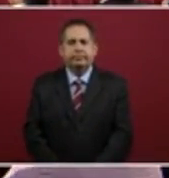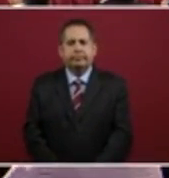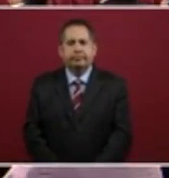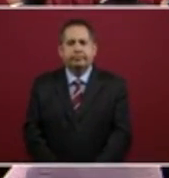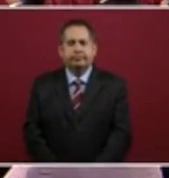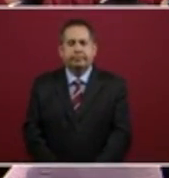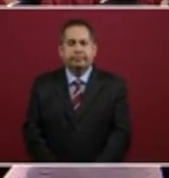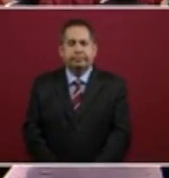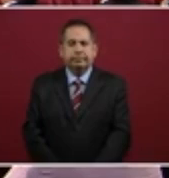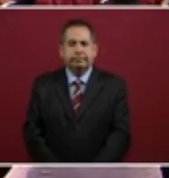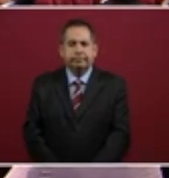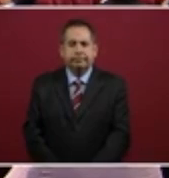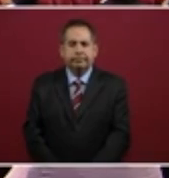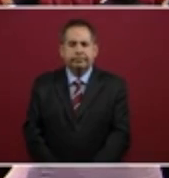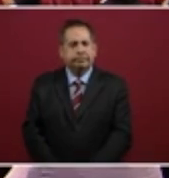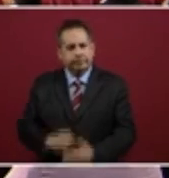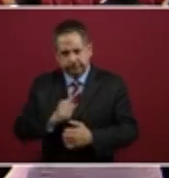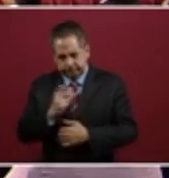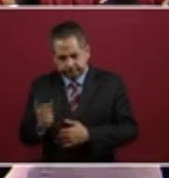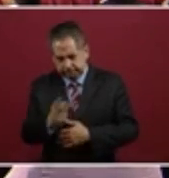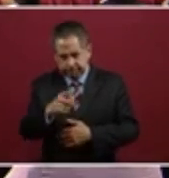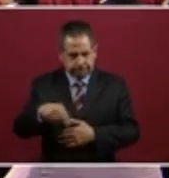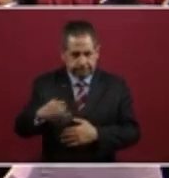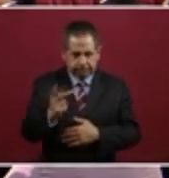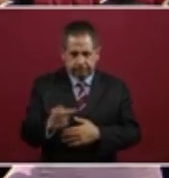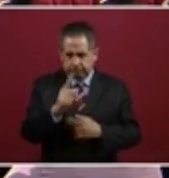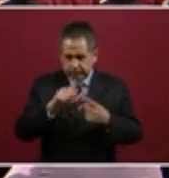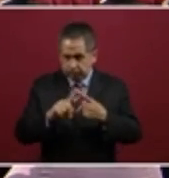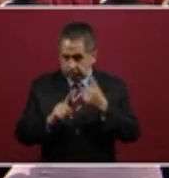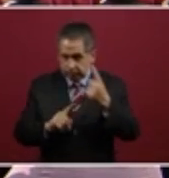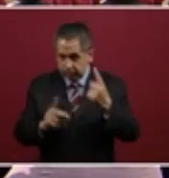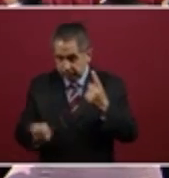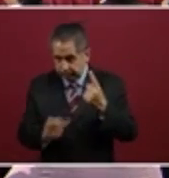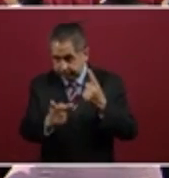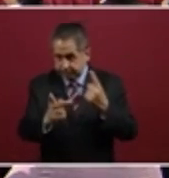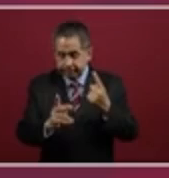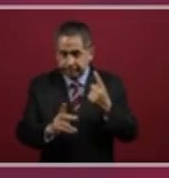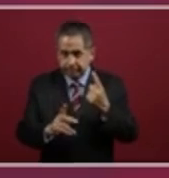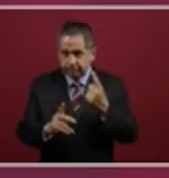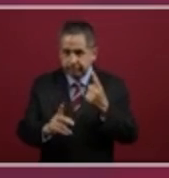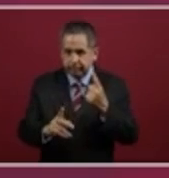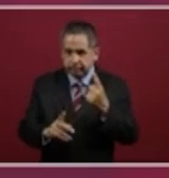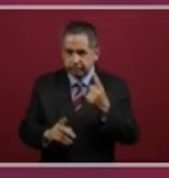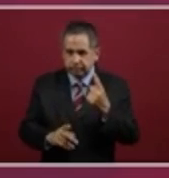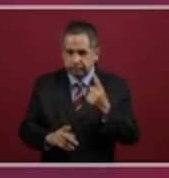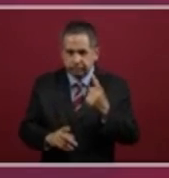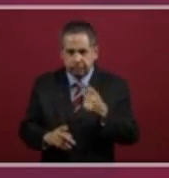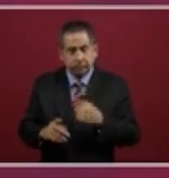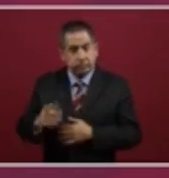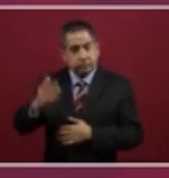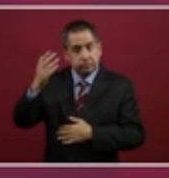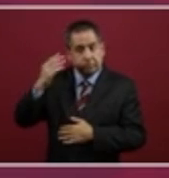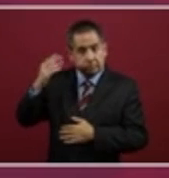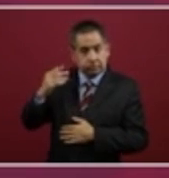Gobierno de México. Yo les pregunto a ustedes, ¿no? Una. Habían